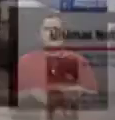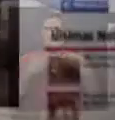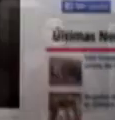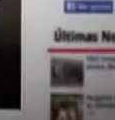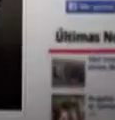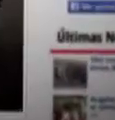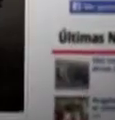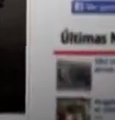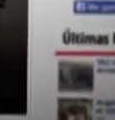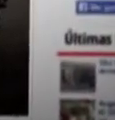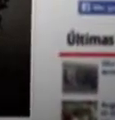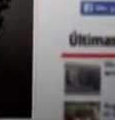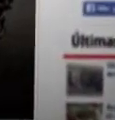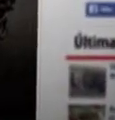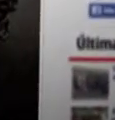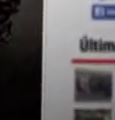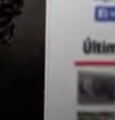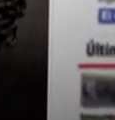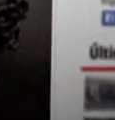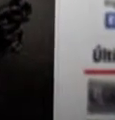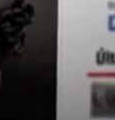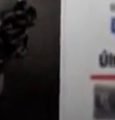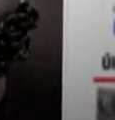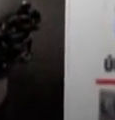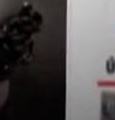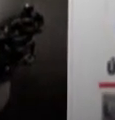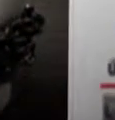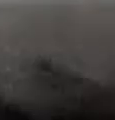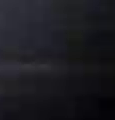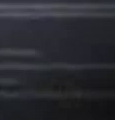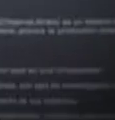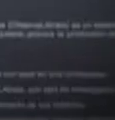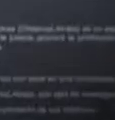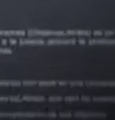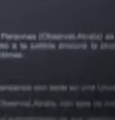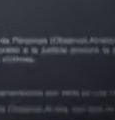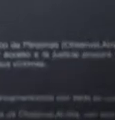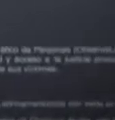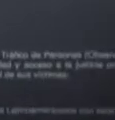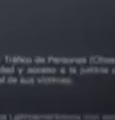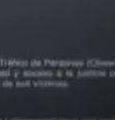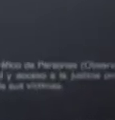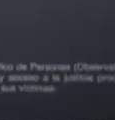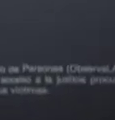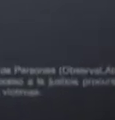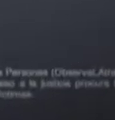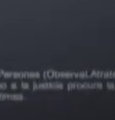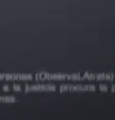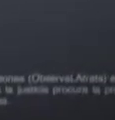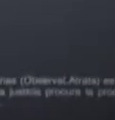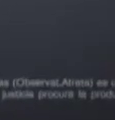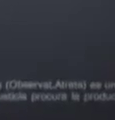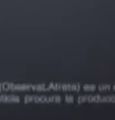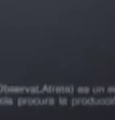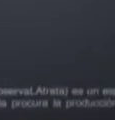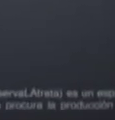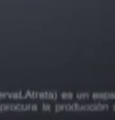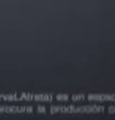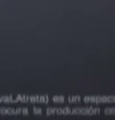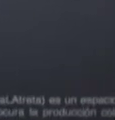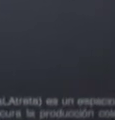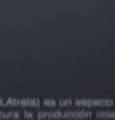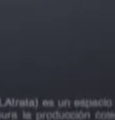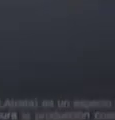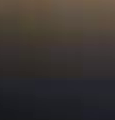un delito grave en nuestro país. El del observatorio. Uh-huh. Bueno, el Observatorio Latinoamericano contra la Trata de